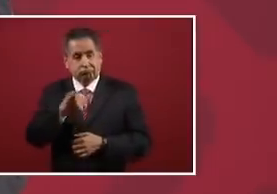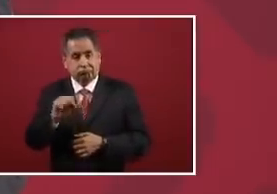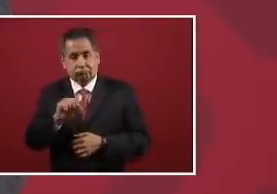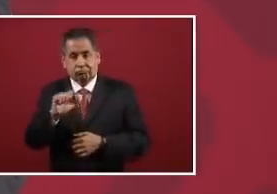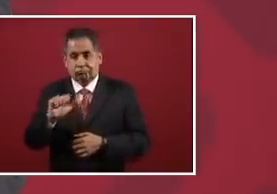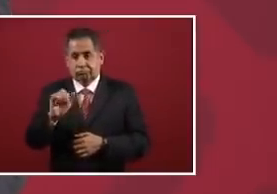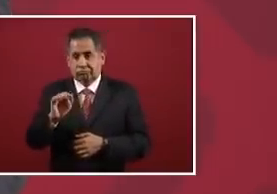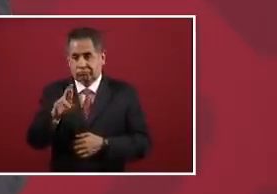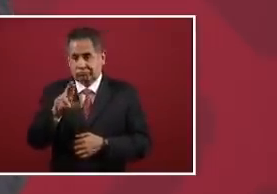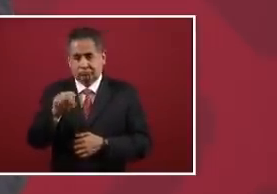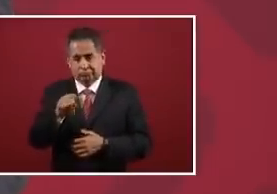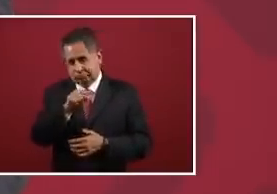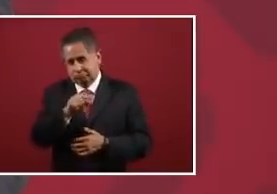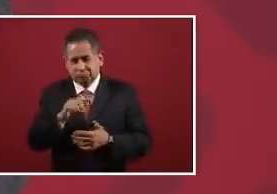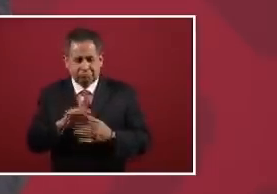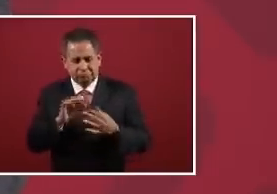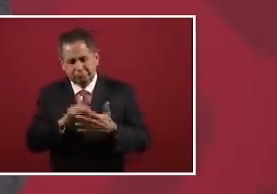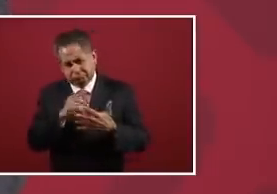José Alfredo,